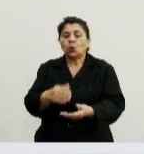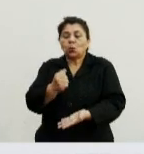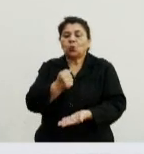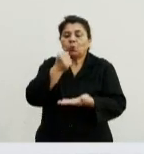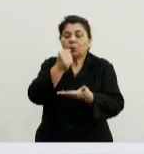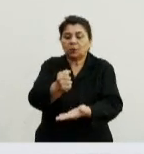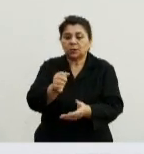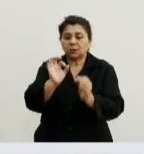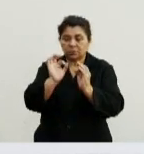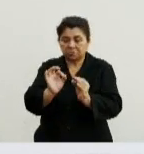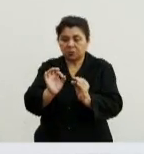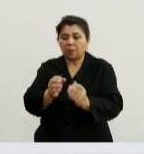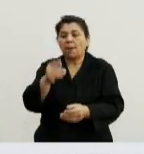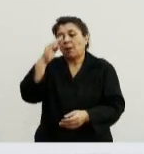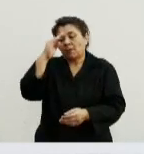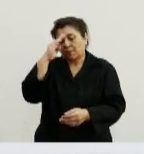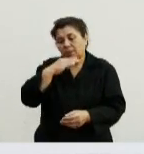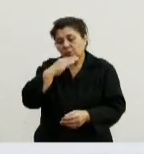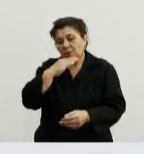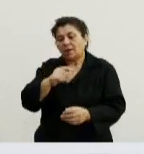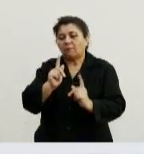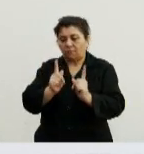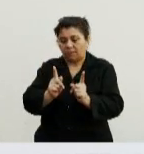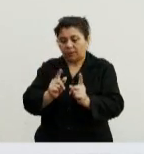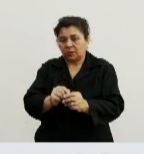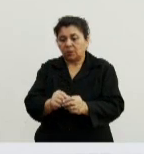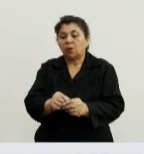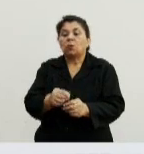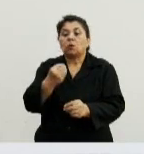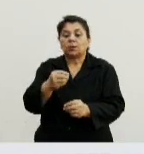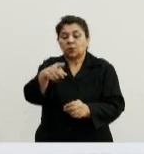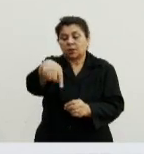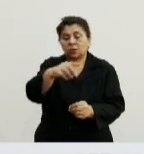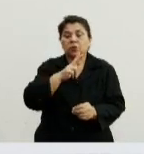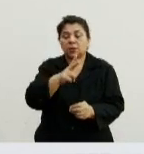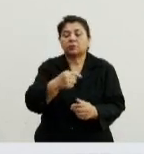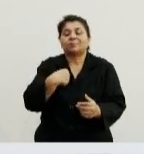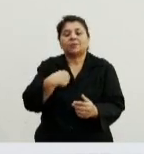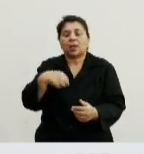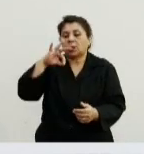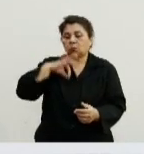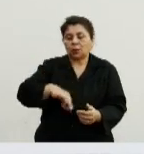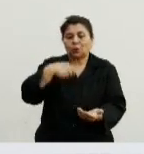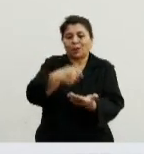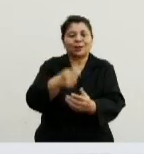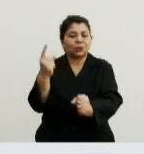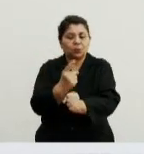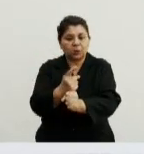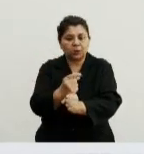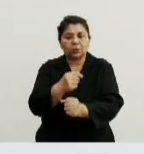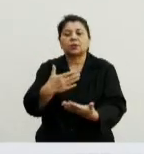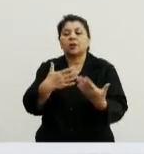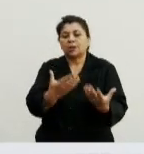de los trabajadores que ellos denuncien que no puedan pagar para acceder a este beneficio